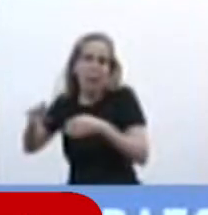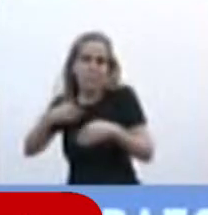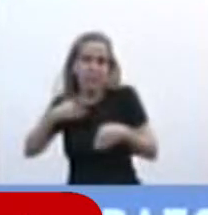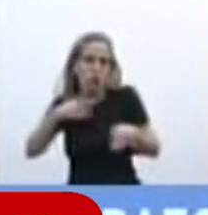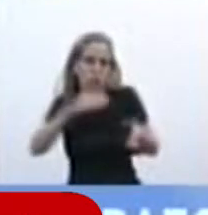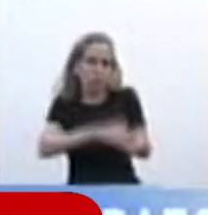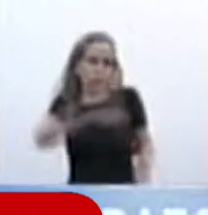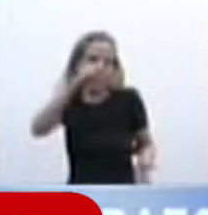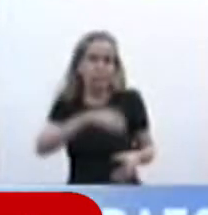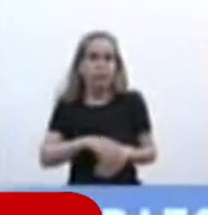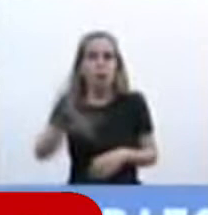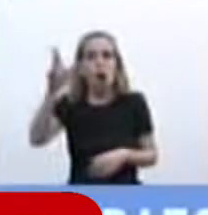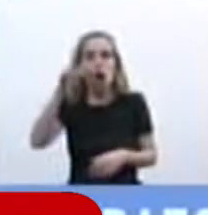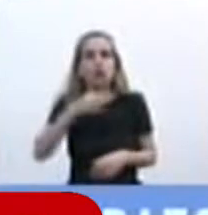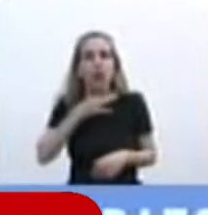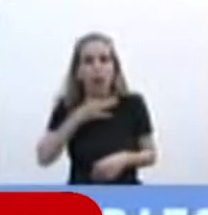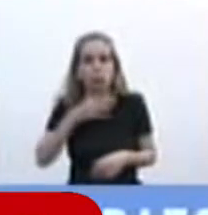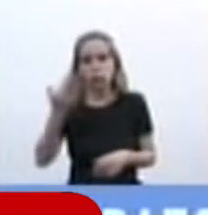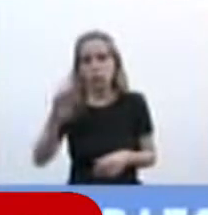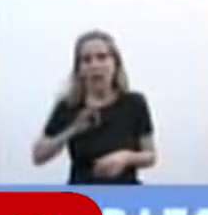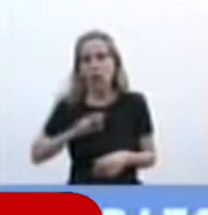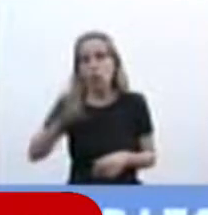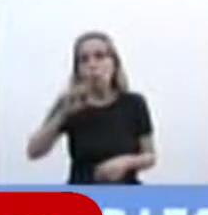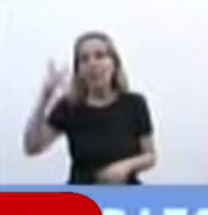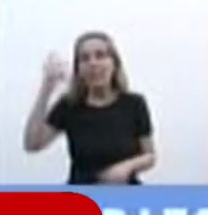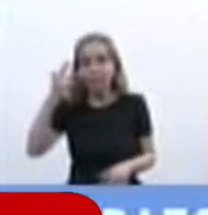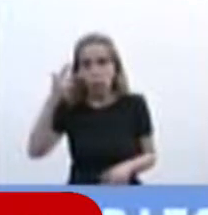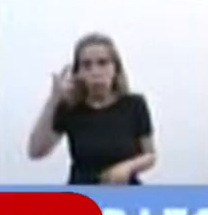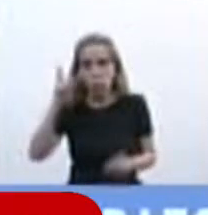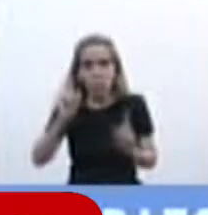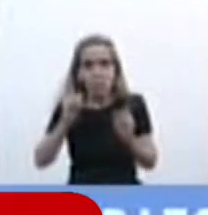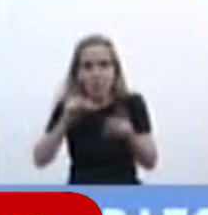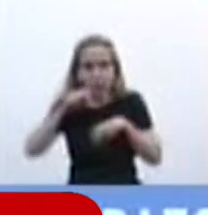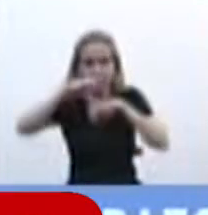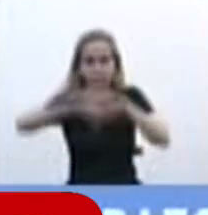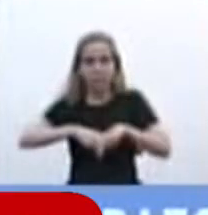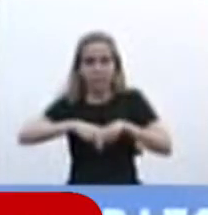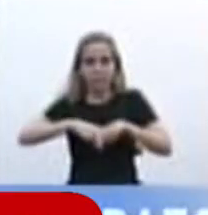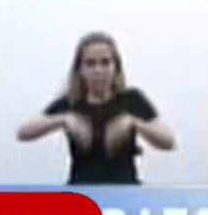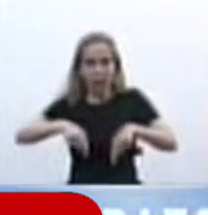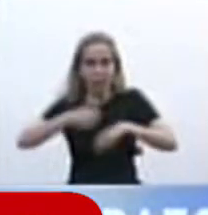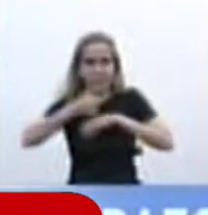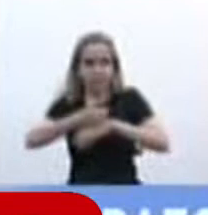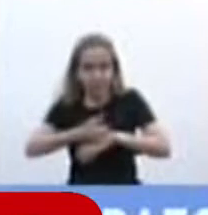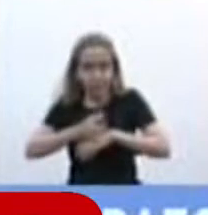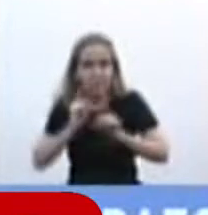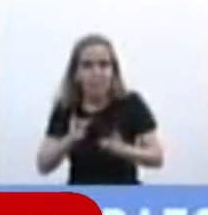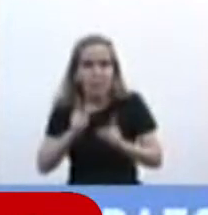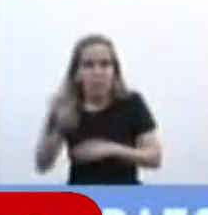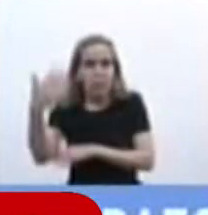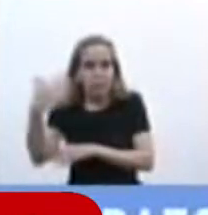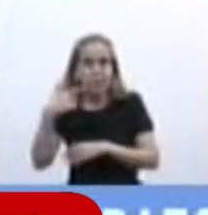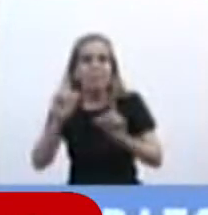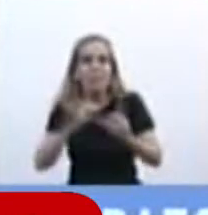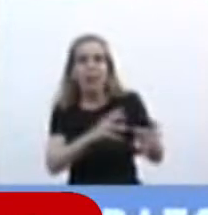El 8 de agosto del 2018 estaba en esta misma banca dando este mismo